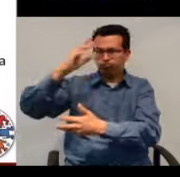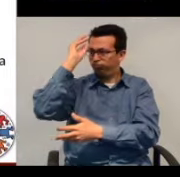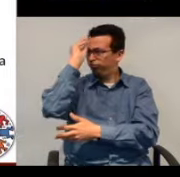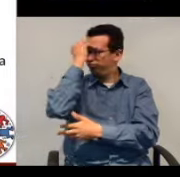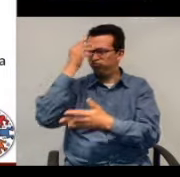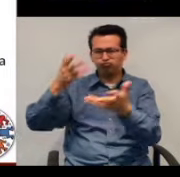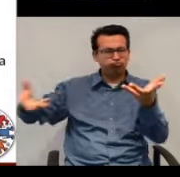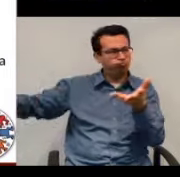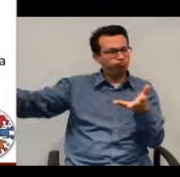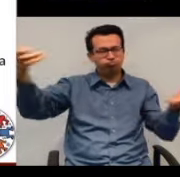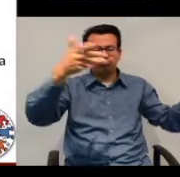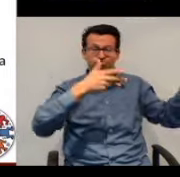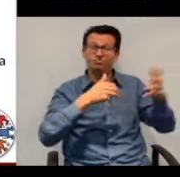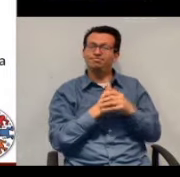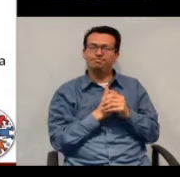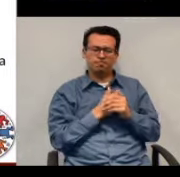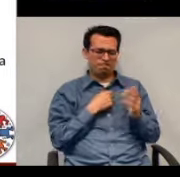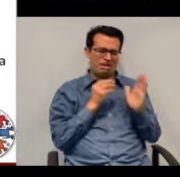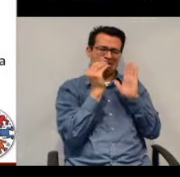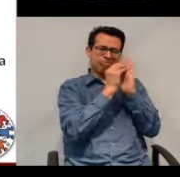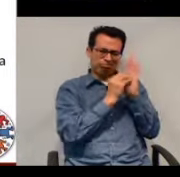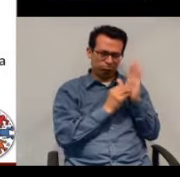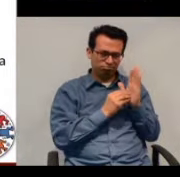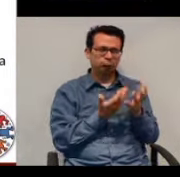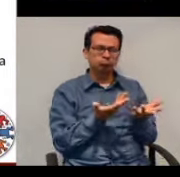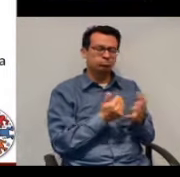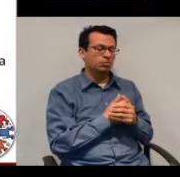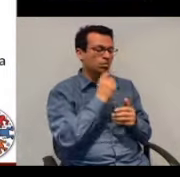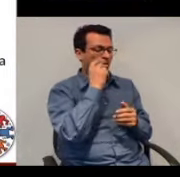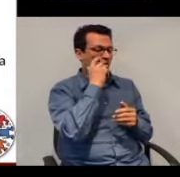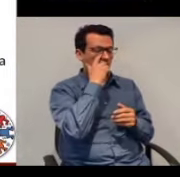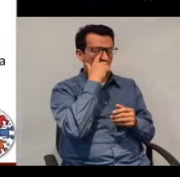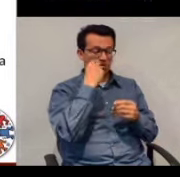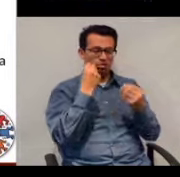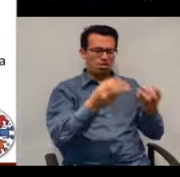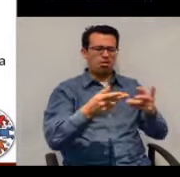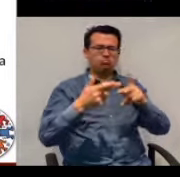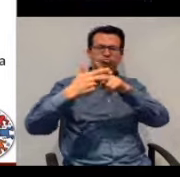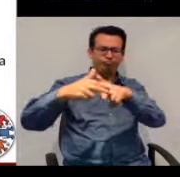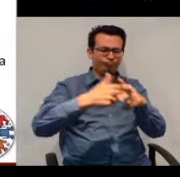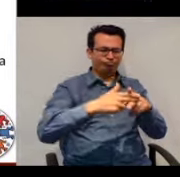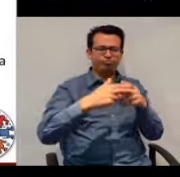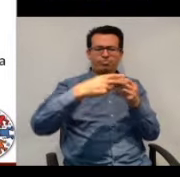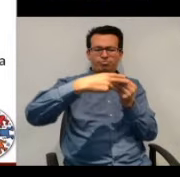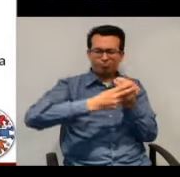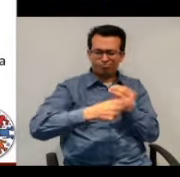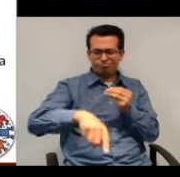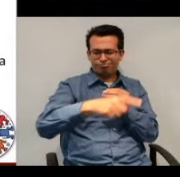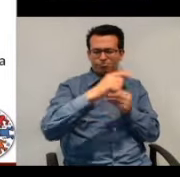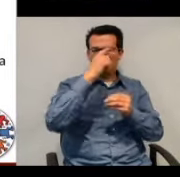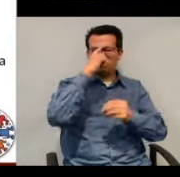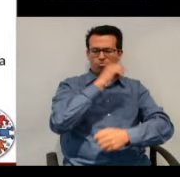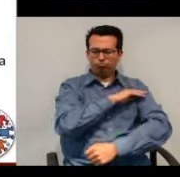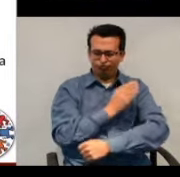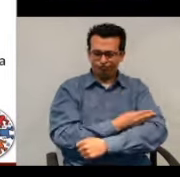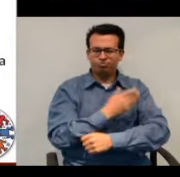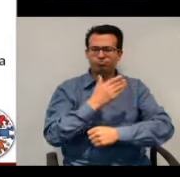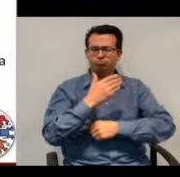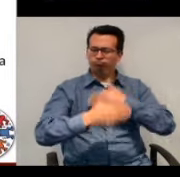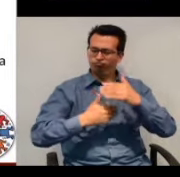que da espacio para herramientas que facilitan el aprendizaje, el desarrollo de las capacidades, las potencialidades y las